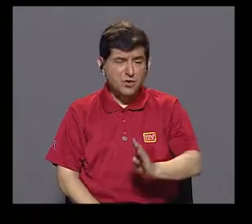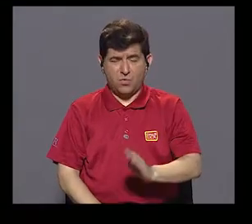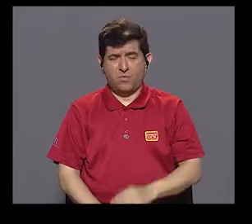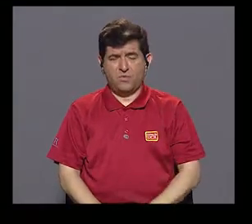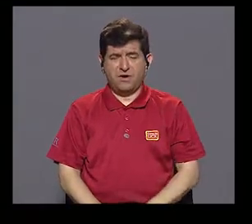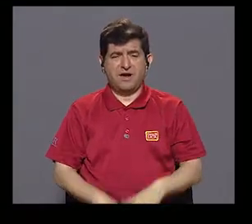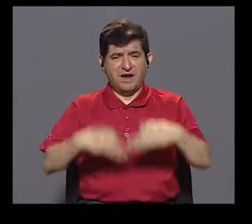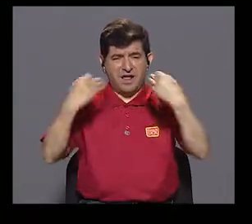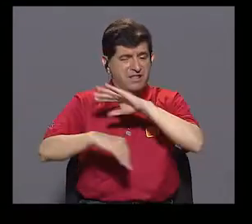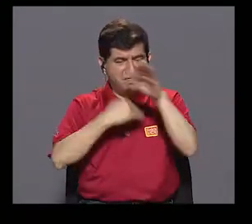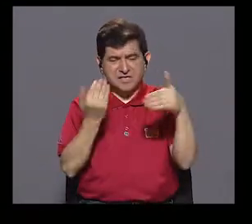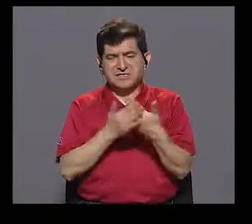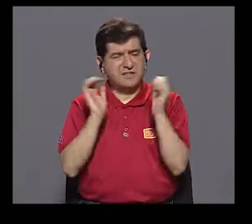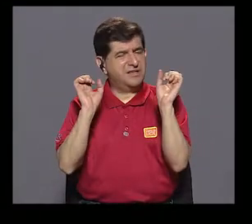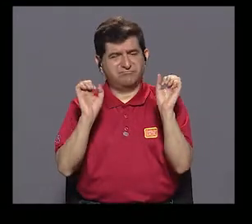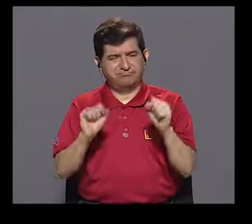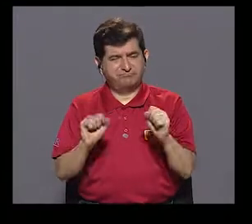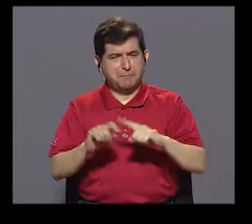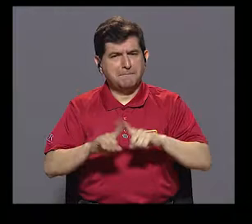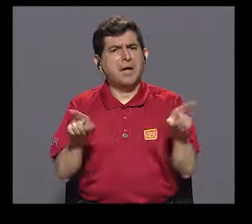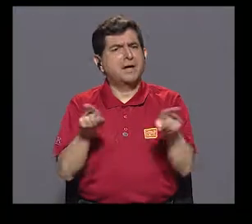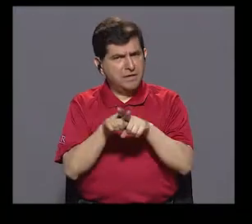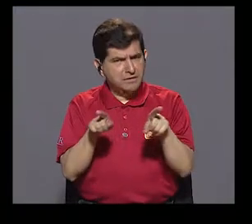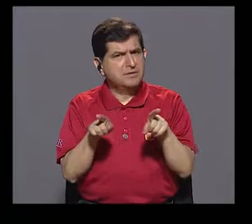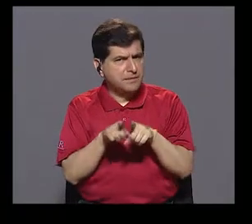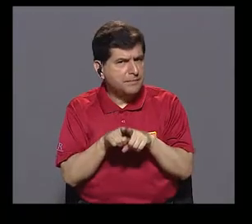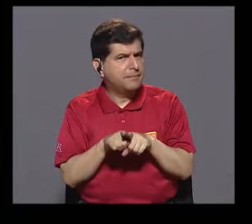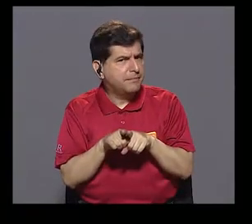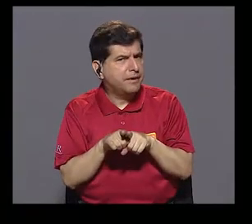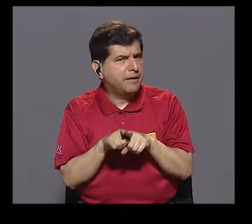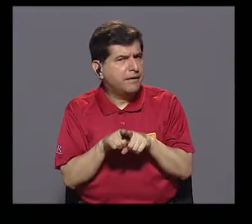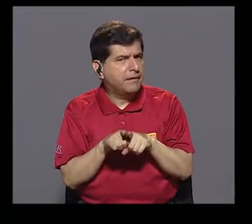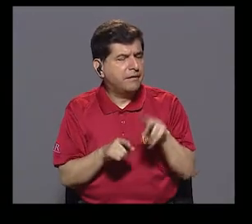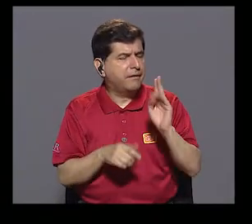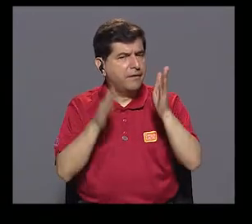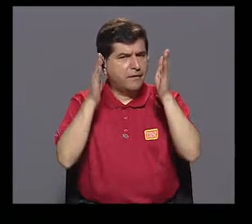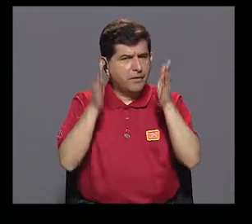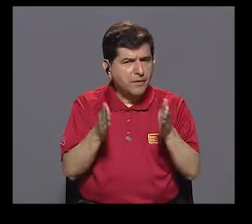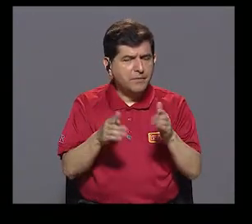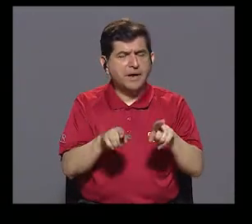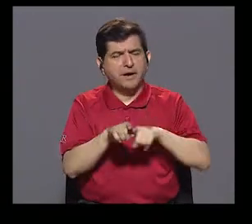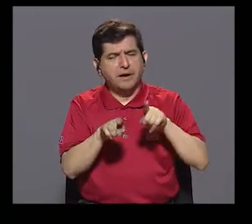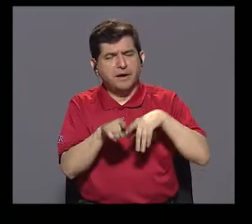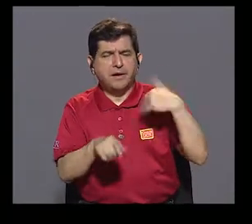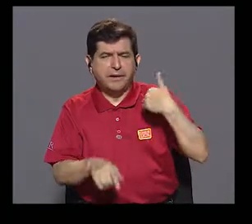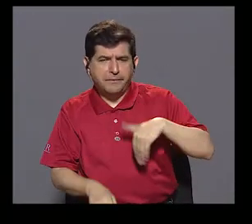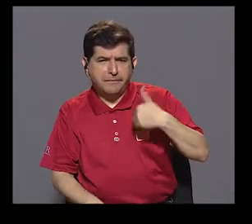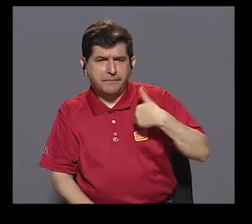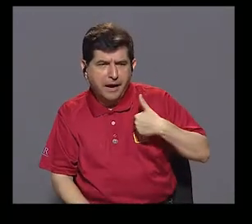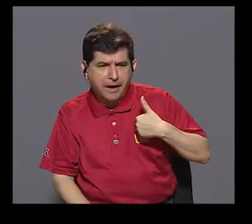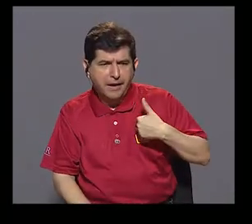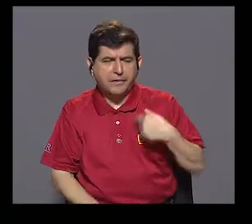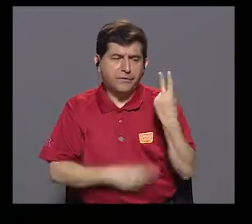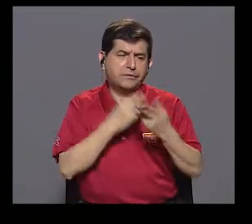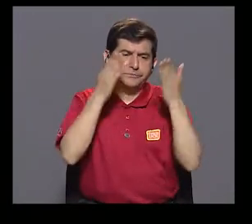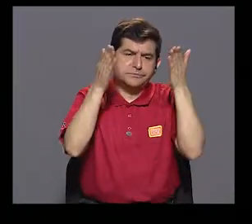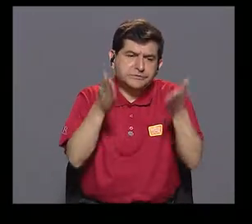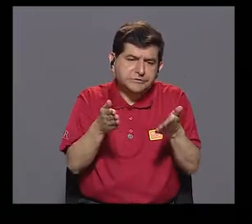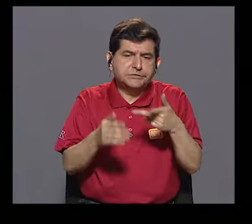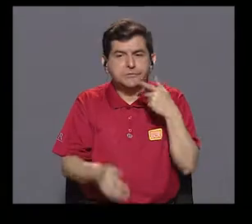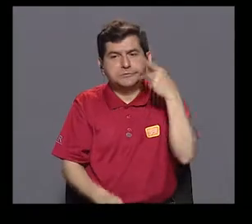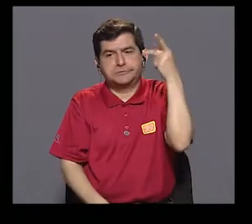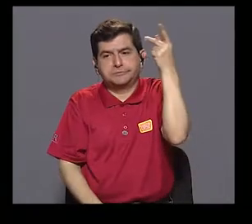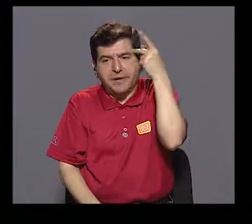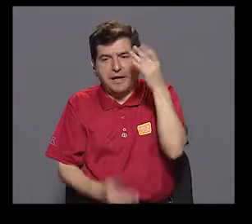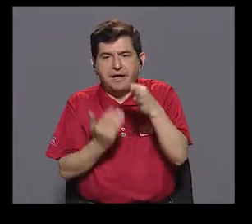podemos decidirlo todo, pero también es cierto que nuestros compañeros, hermanos,